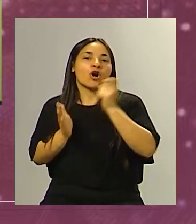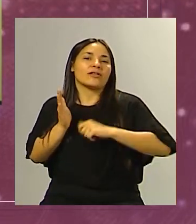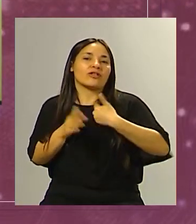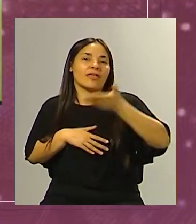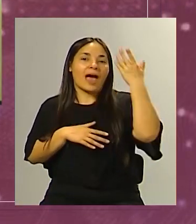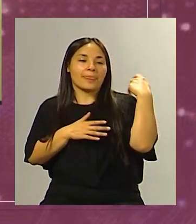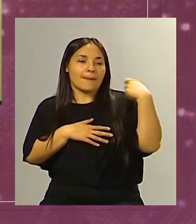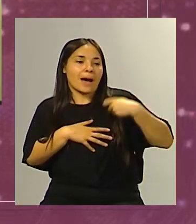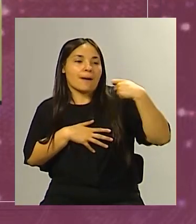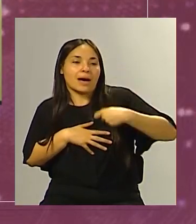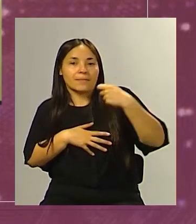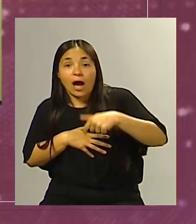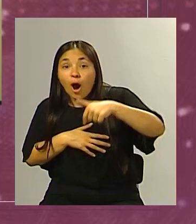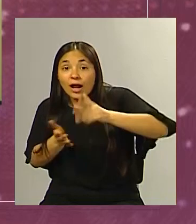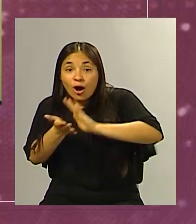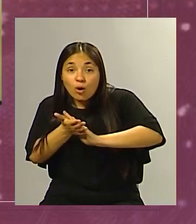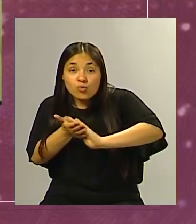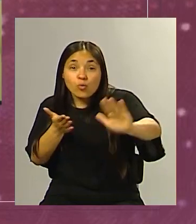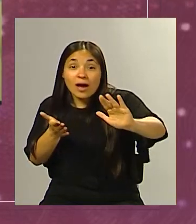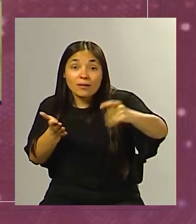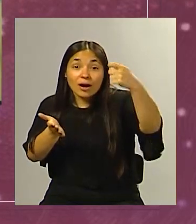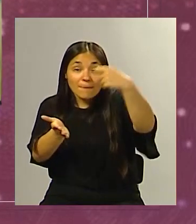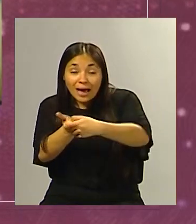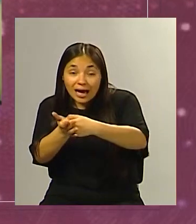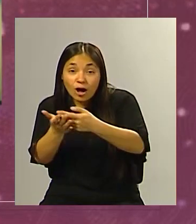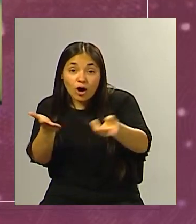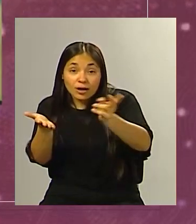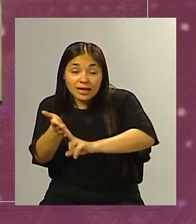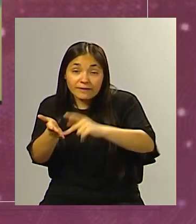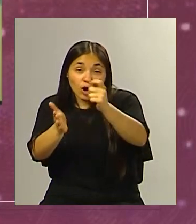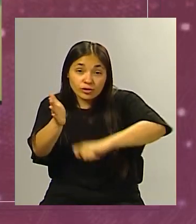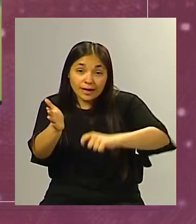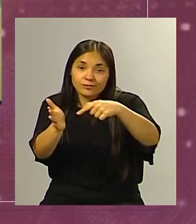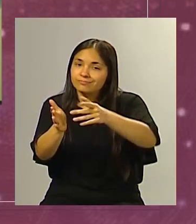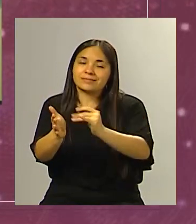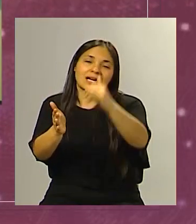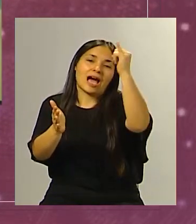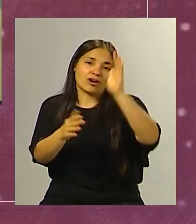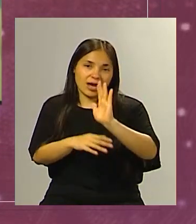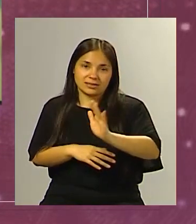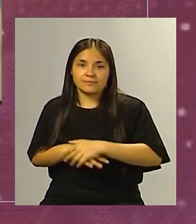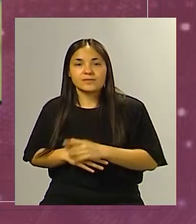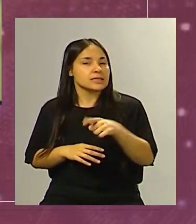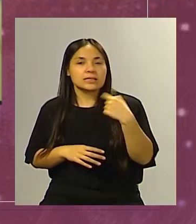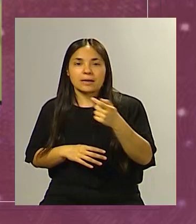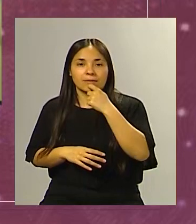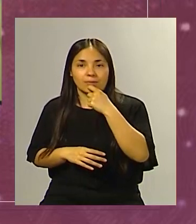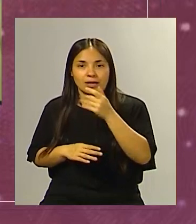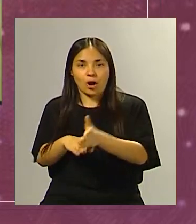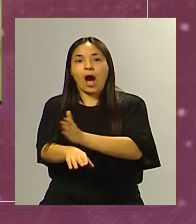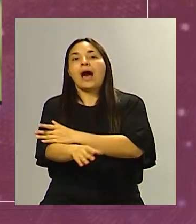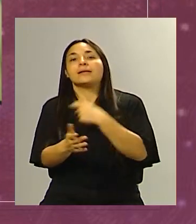un contrato nuevo, siempre va a ser un poco más caro. Siempre contratar con mayor tiempo de anticipación va a dar un